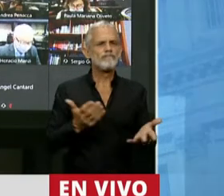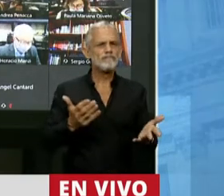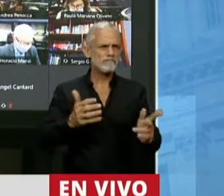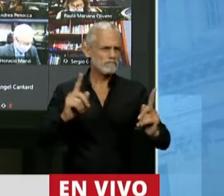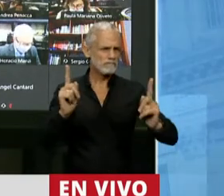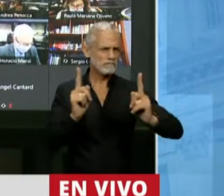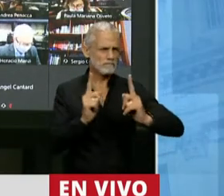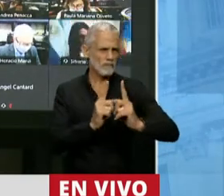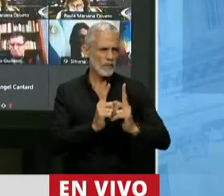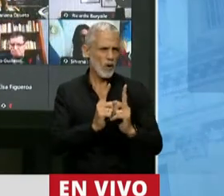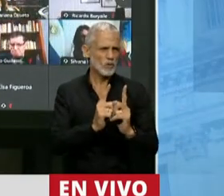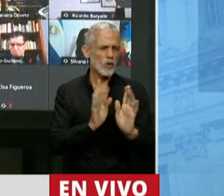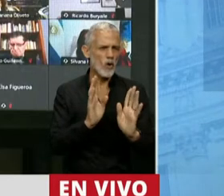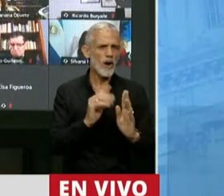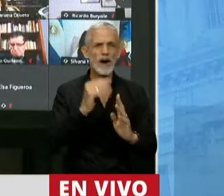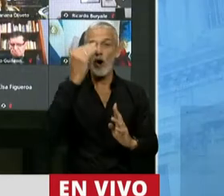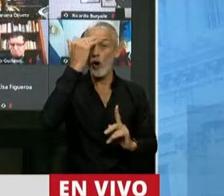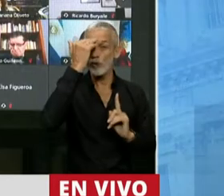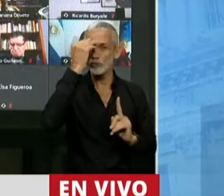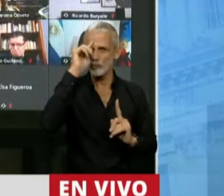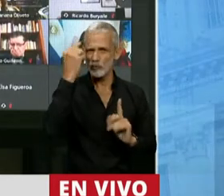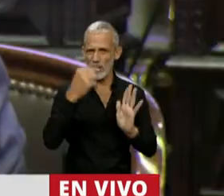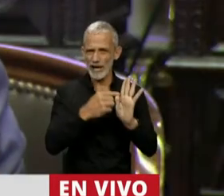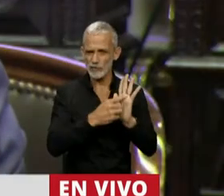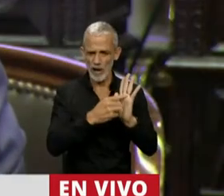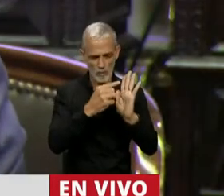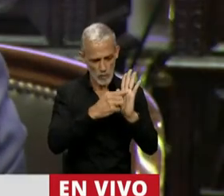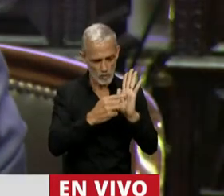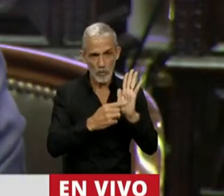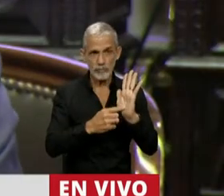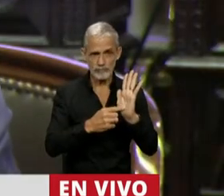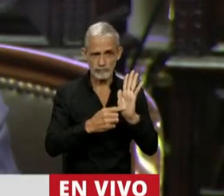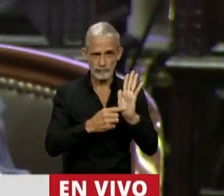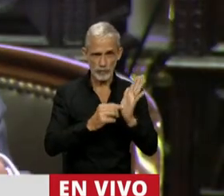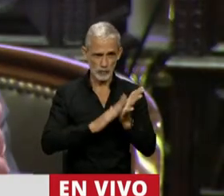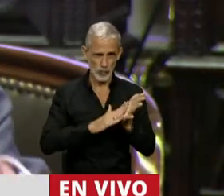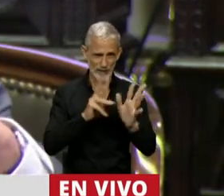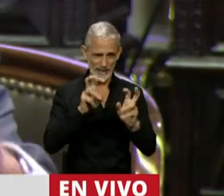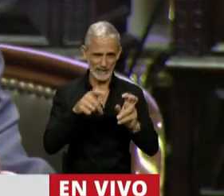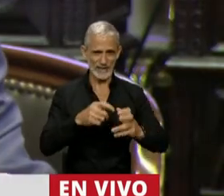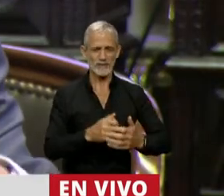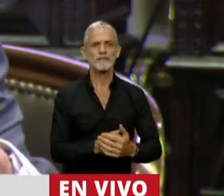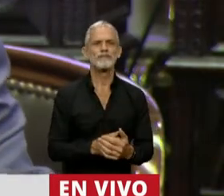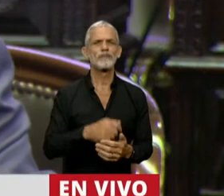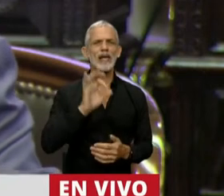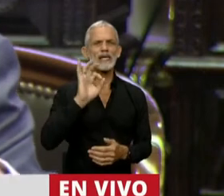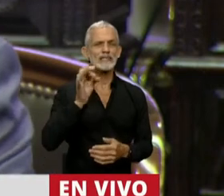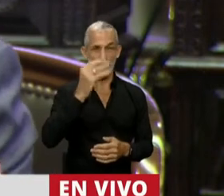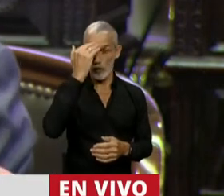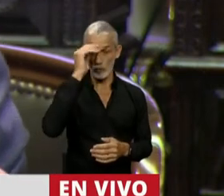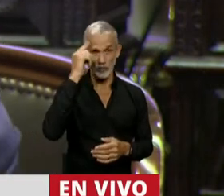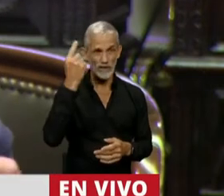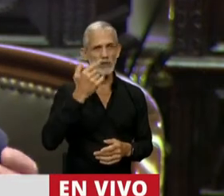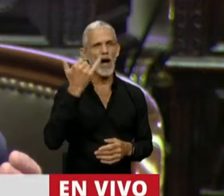Repasemos brevemente los principios constitucionales que rigen y gobiernan la materia. Ya sabemos que la